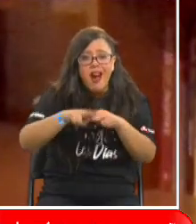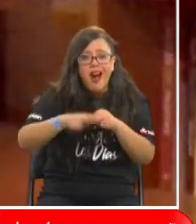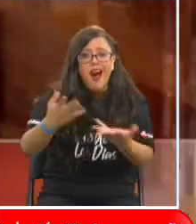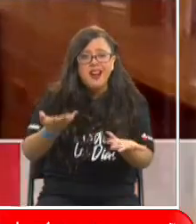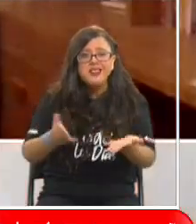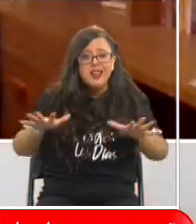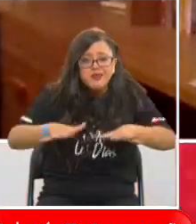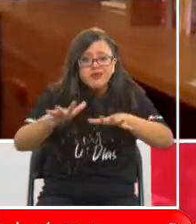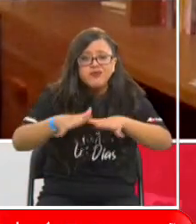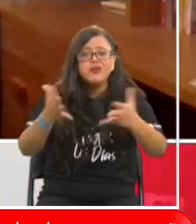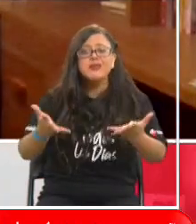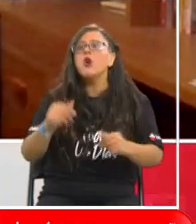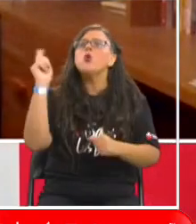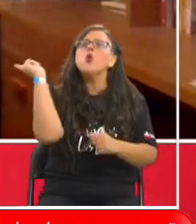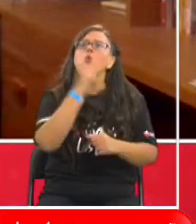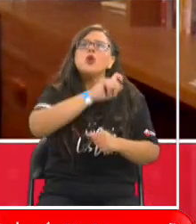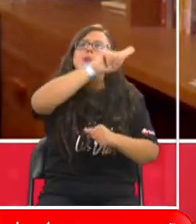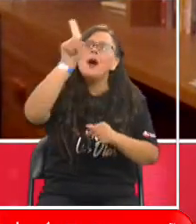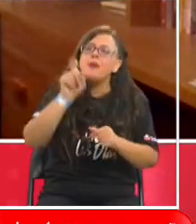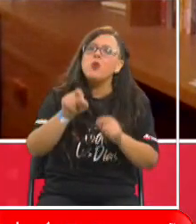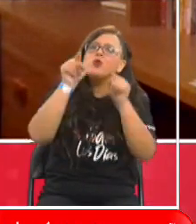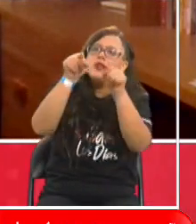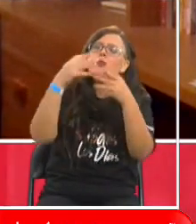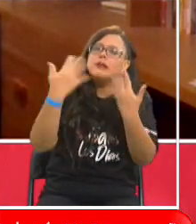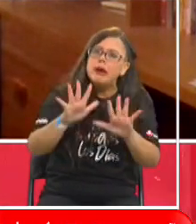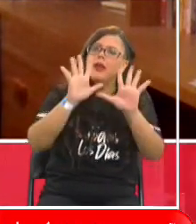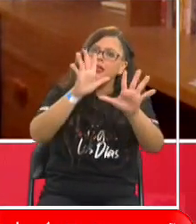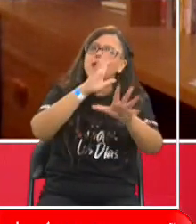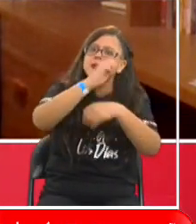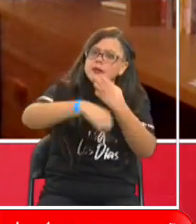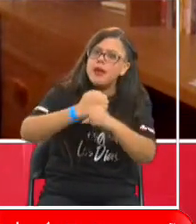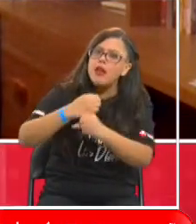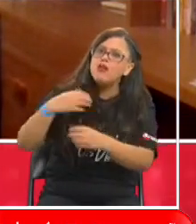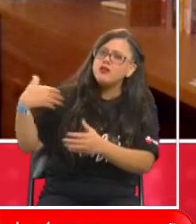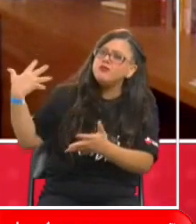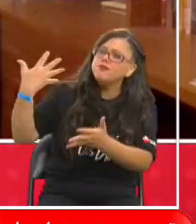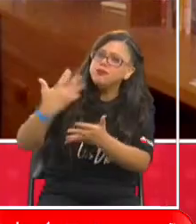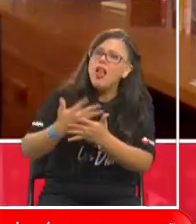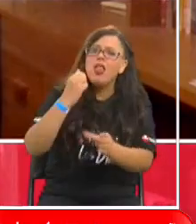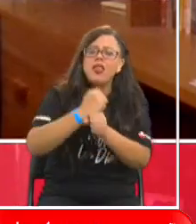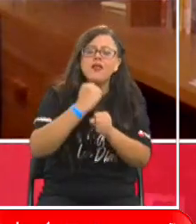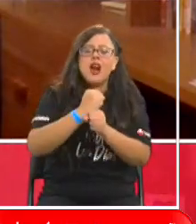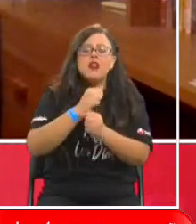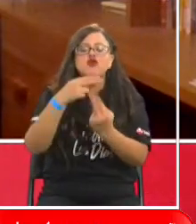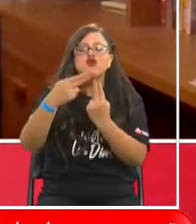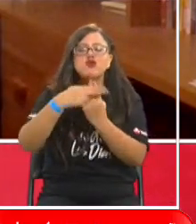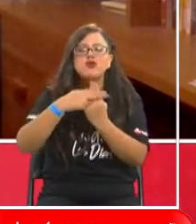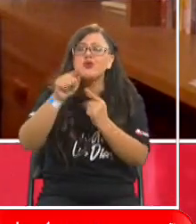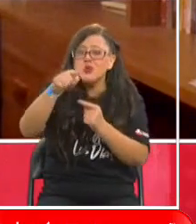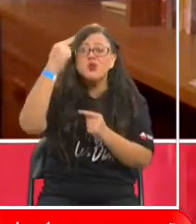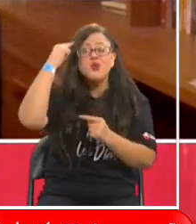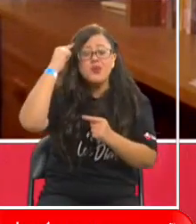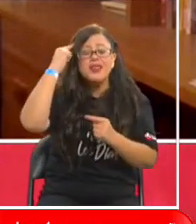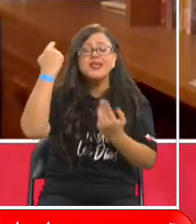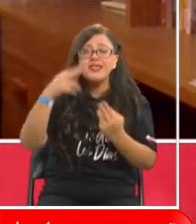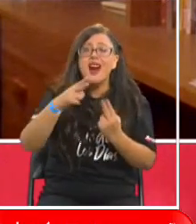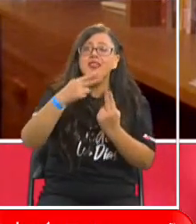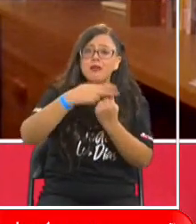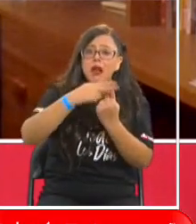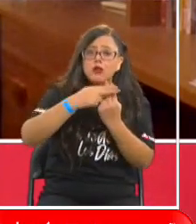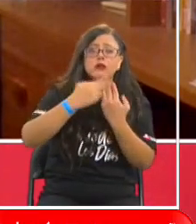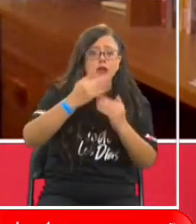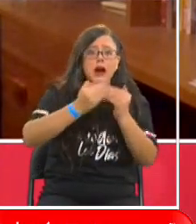Y la última pregunta que te quiero hacer, porque ya llevas 10 años en la institución, ¿piensas que la institución va